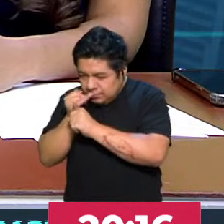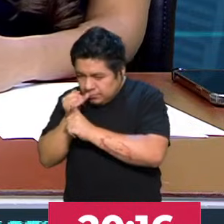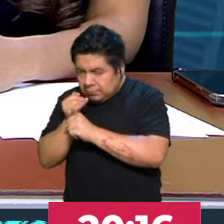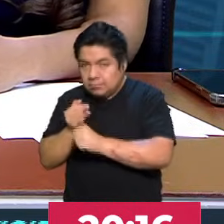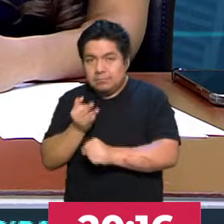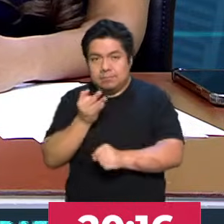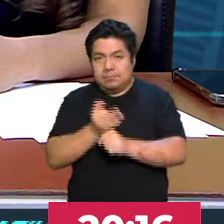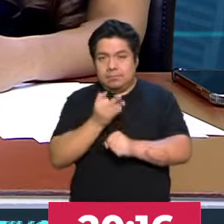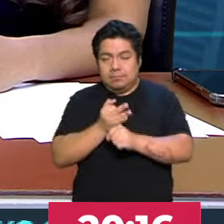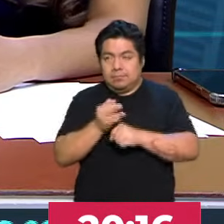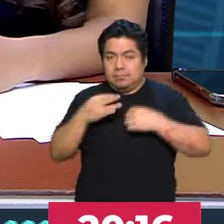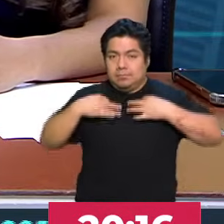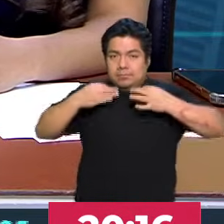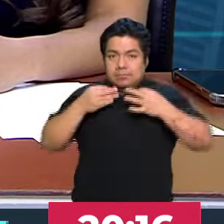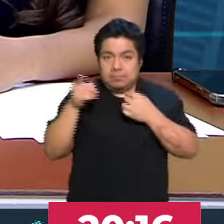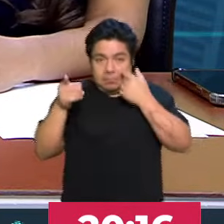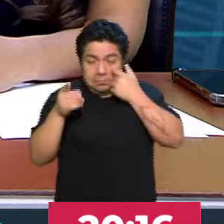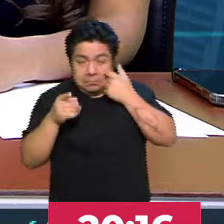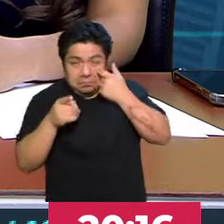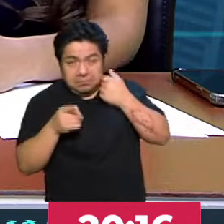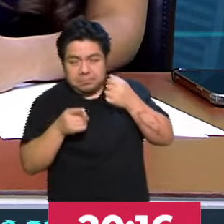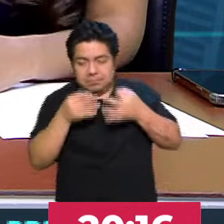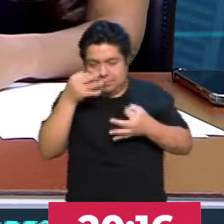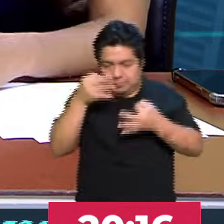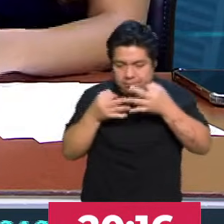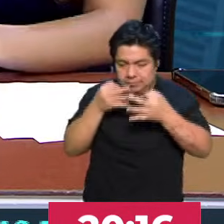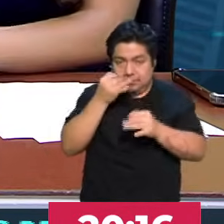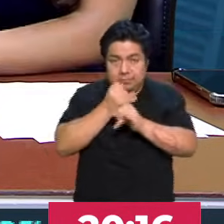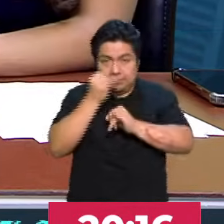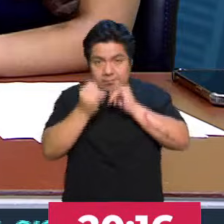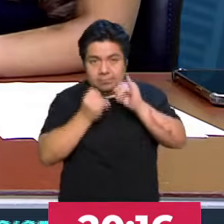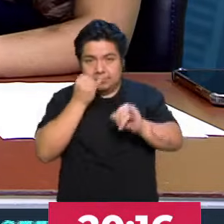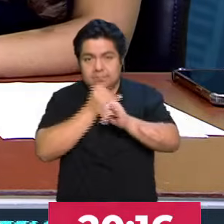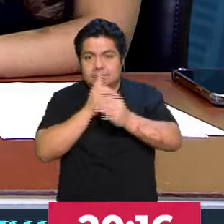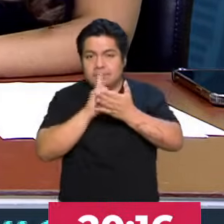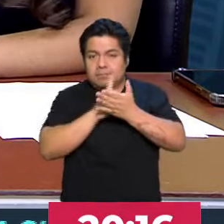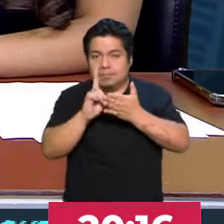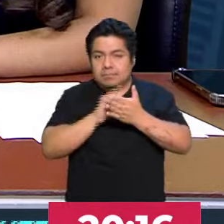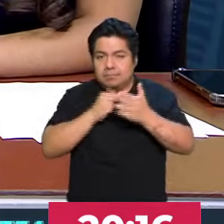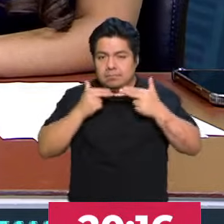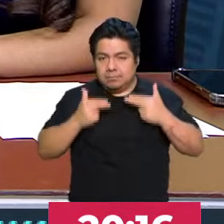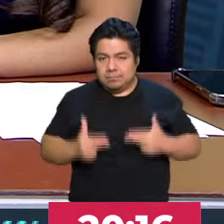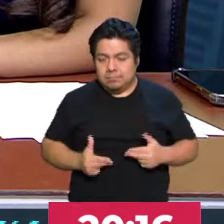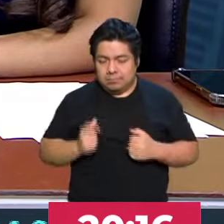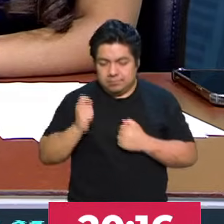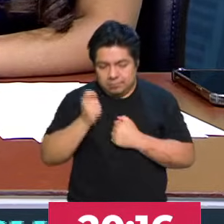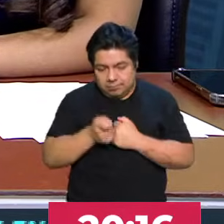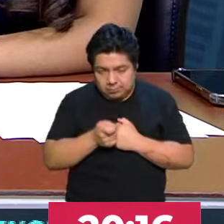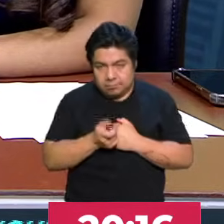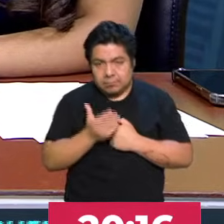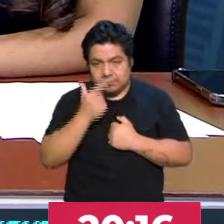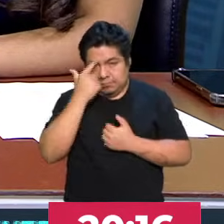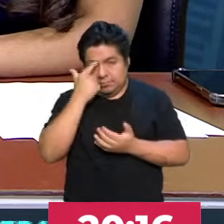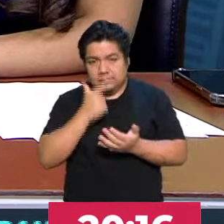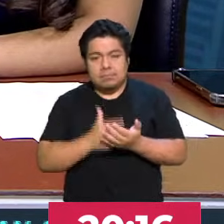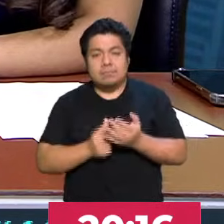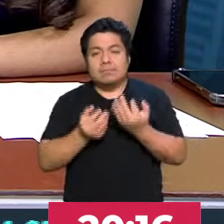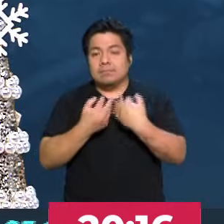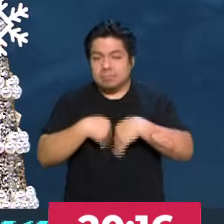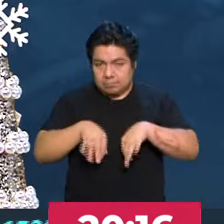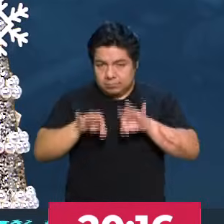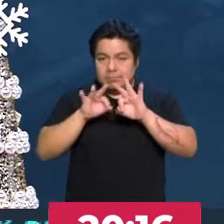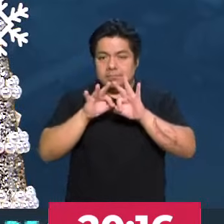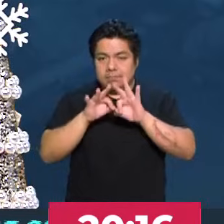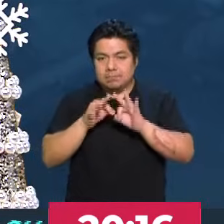esta declaratoria y esta resolución que da la Corte Interamericana de Derechos Humanos? Mira, creo que es una cosa importante que